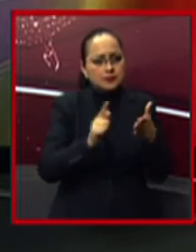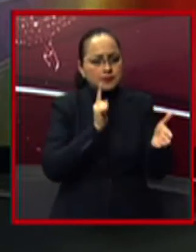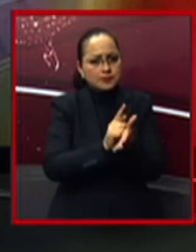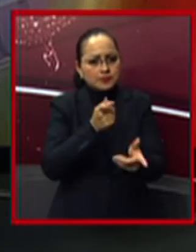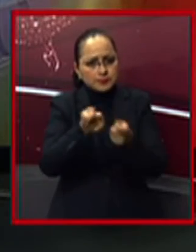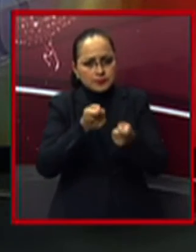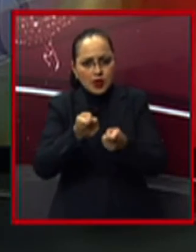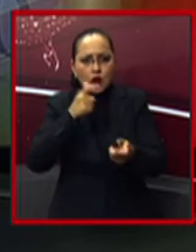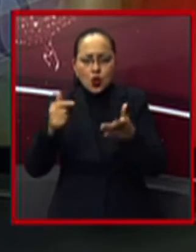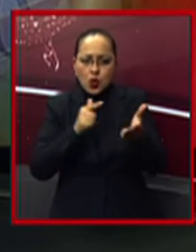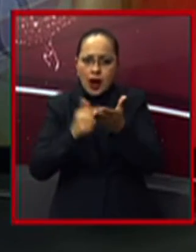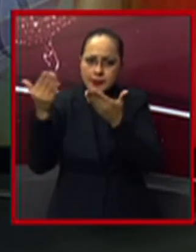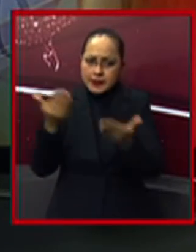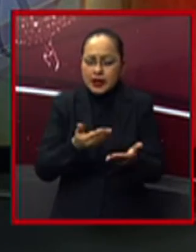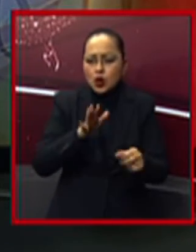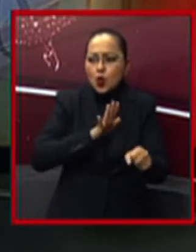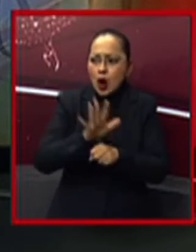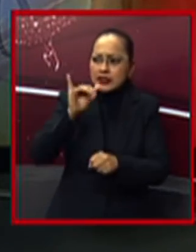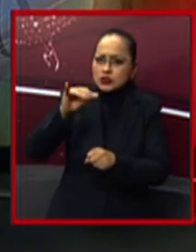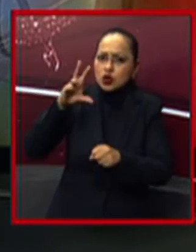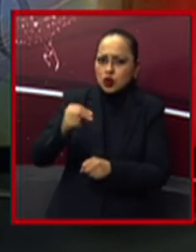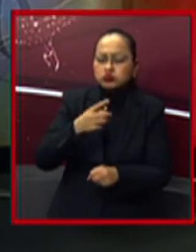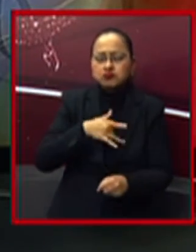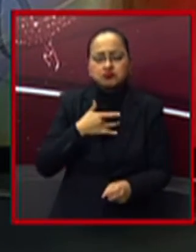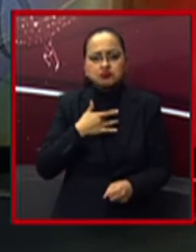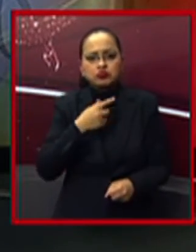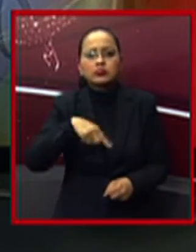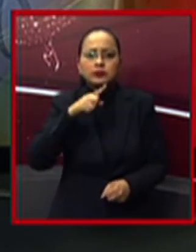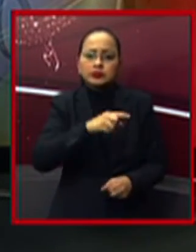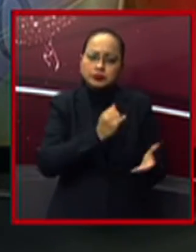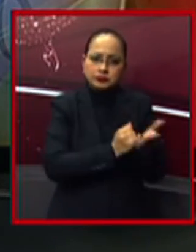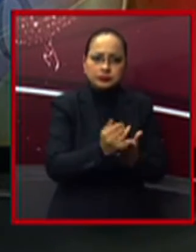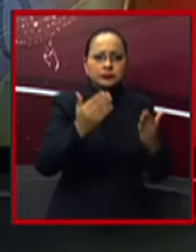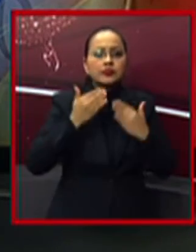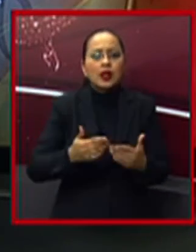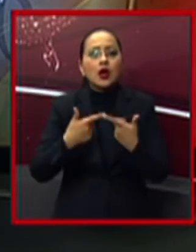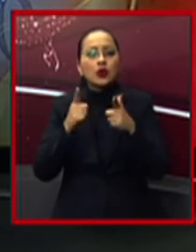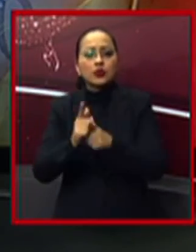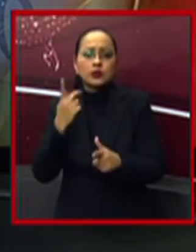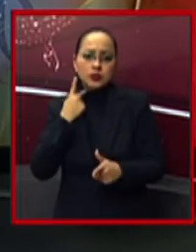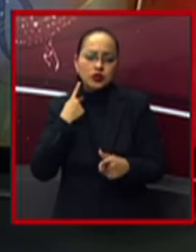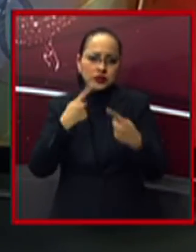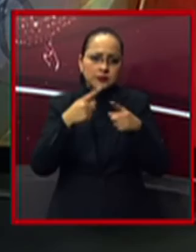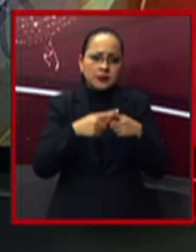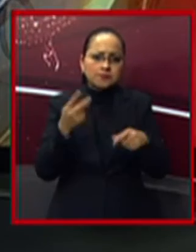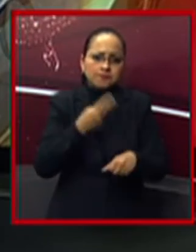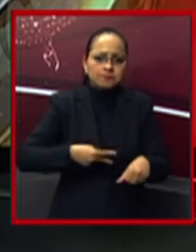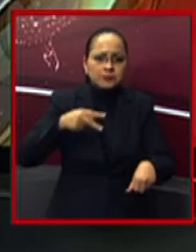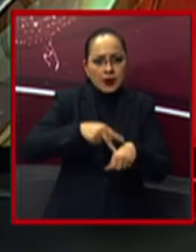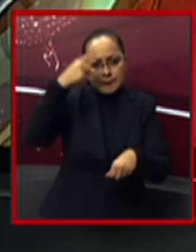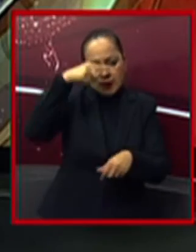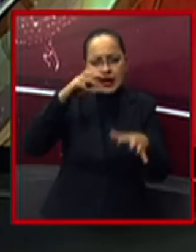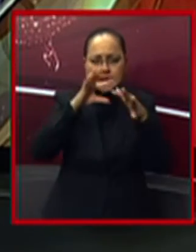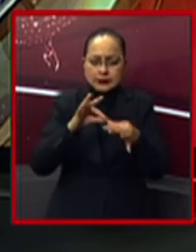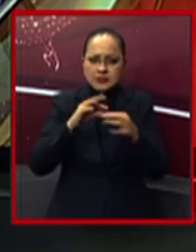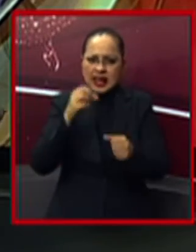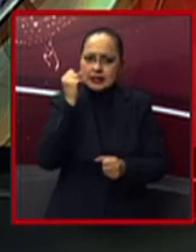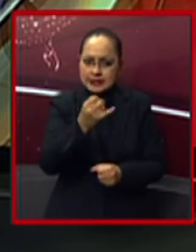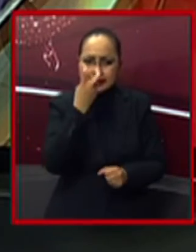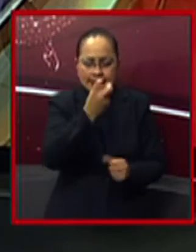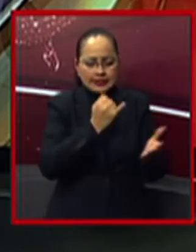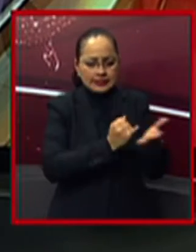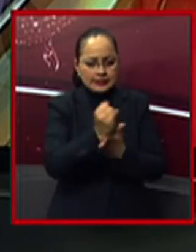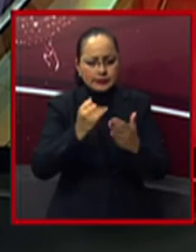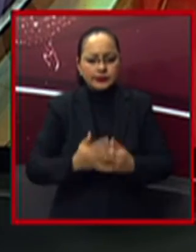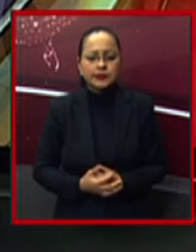regulará sus procedencias y excepciones. Posteriormente, representantes de diversos grupos parlamentarios subieron a tribuna para hablar en pro del dictamen.